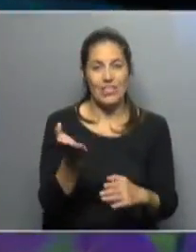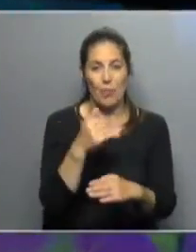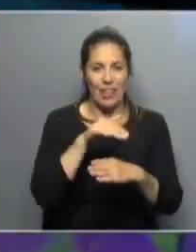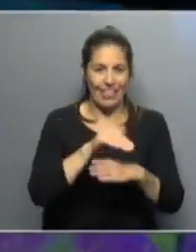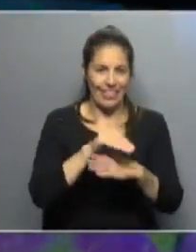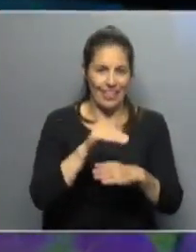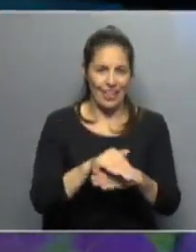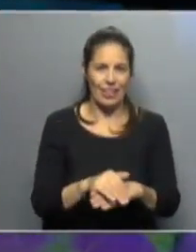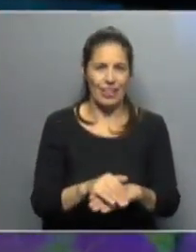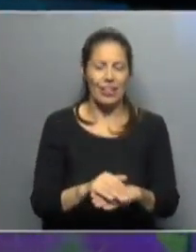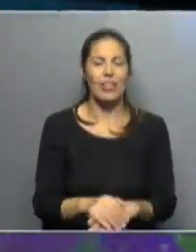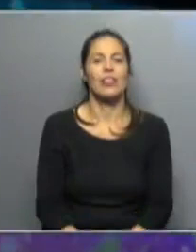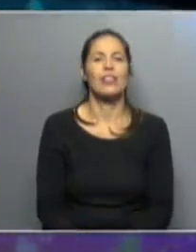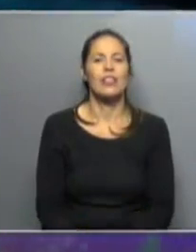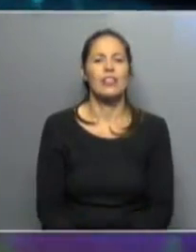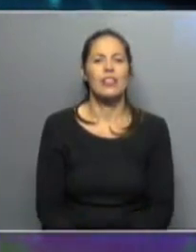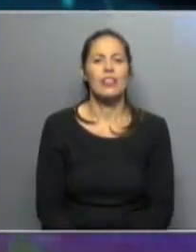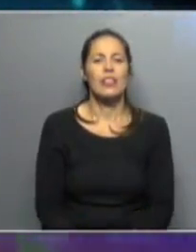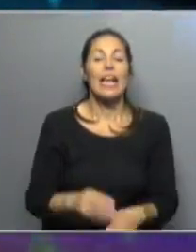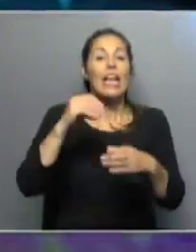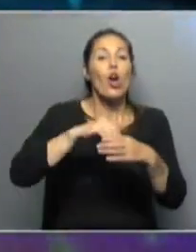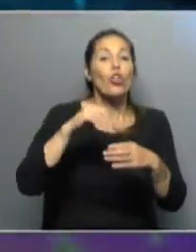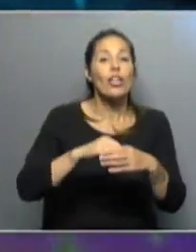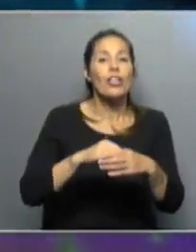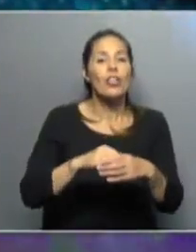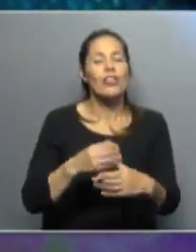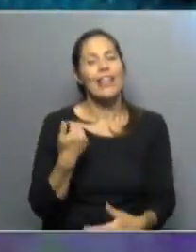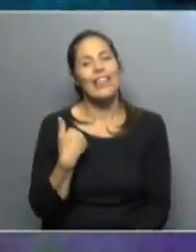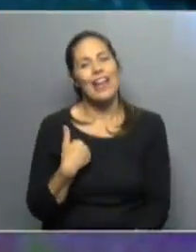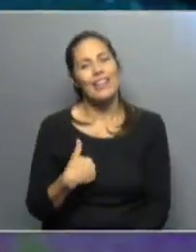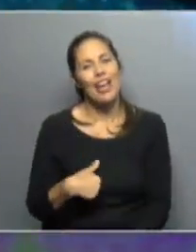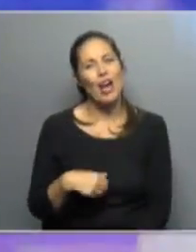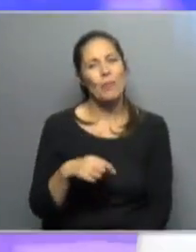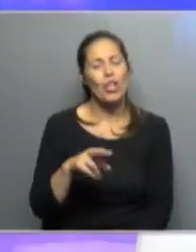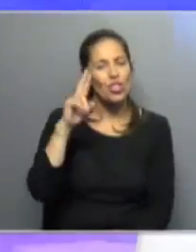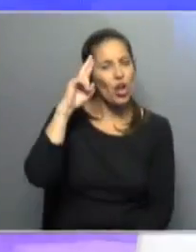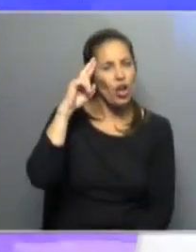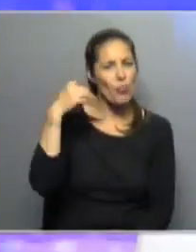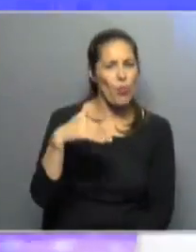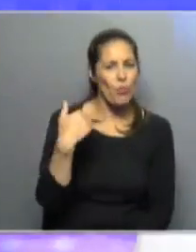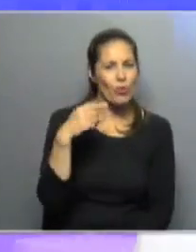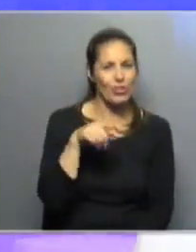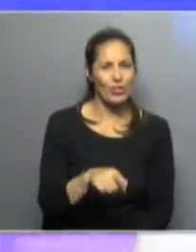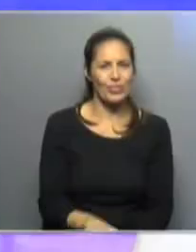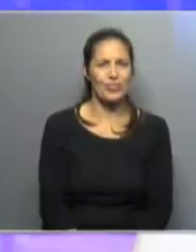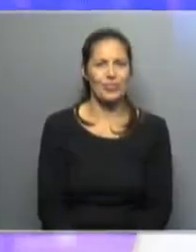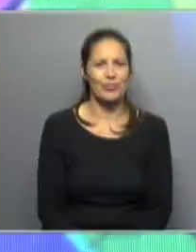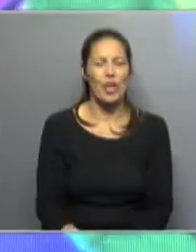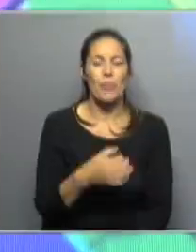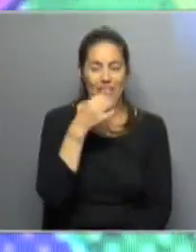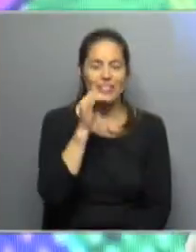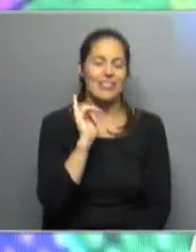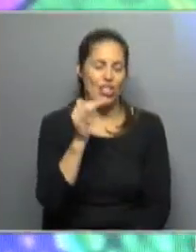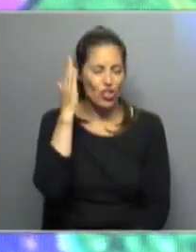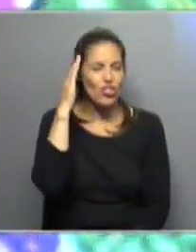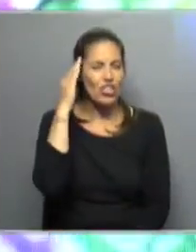Bueno, ¿no ves? Qué contenido, ¿no? Semponi, y bueno, te recordamos sí, yo mucho sé, con Noelia. Yo sé, sí, que me mencionaban